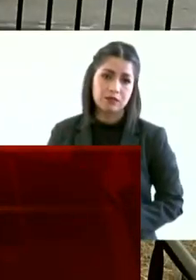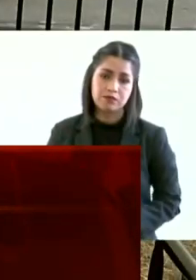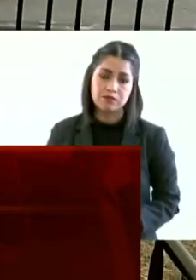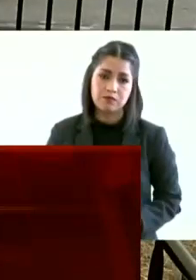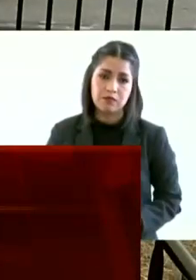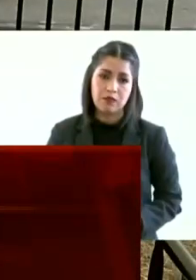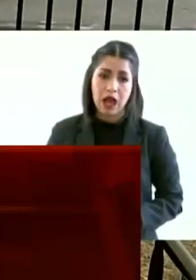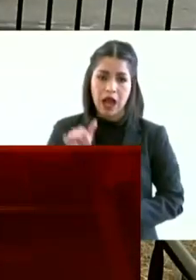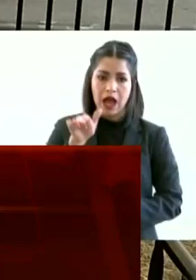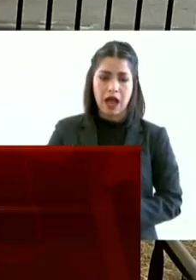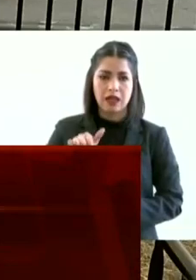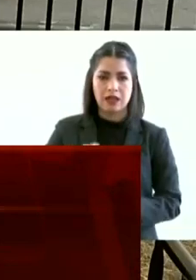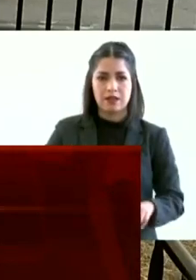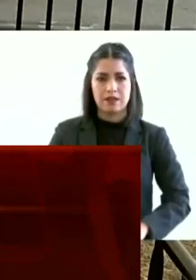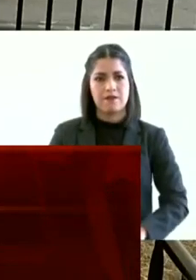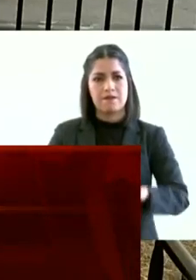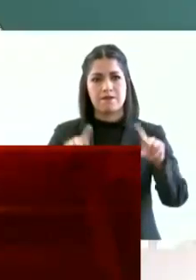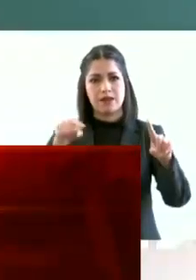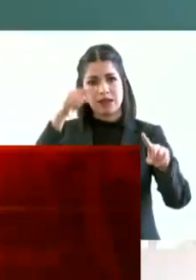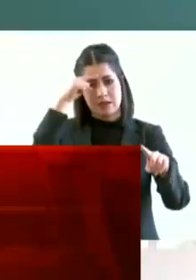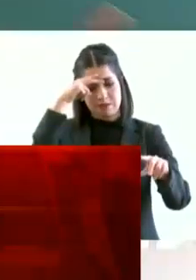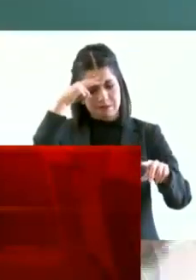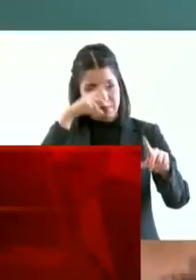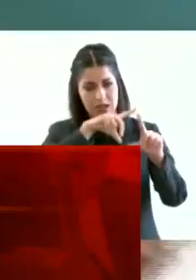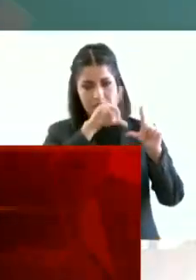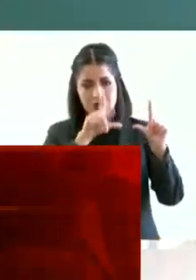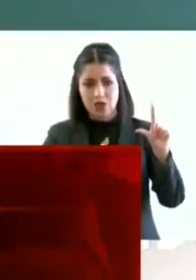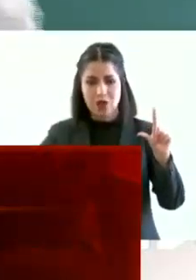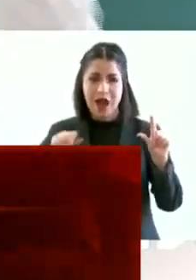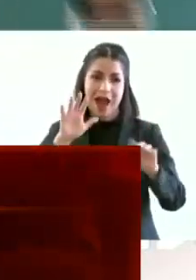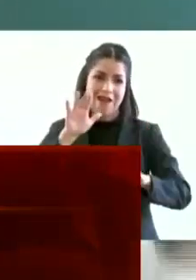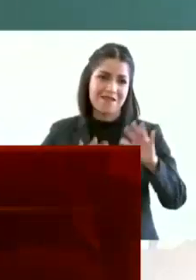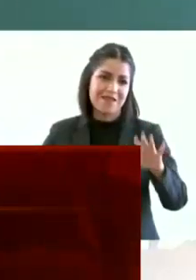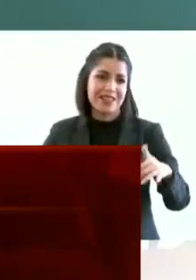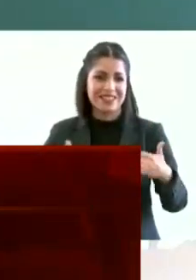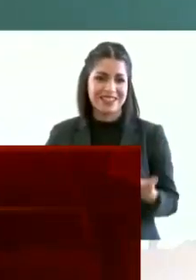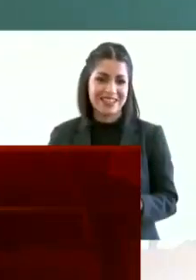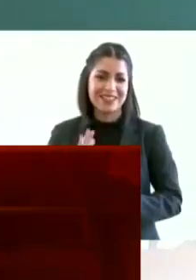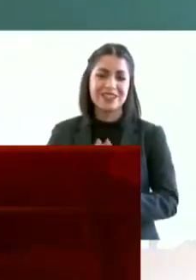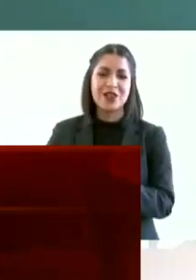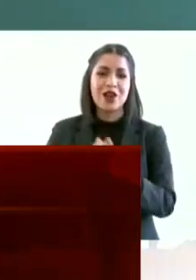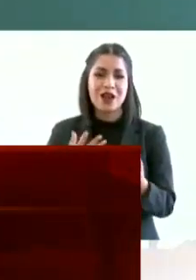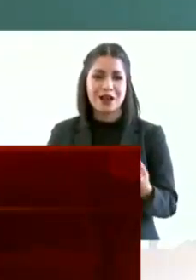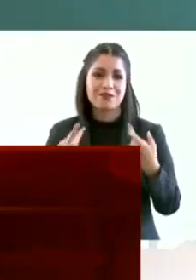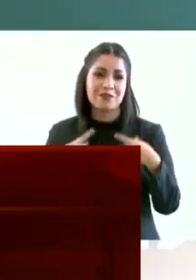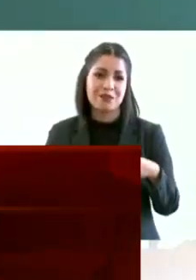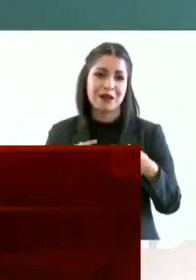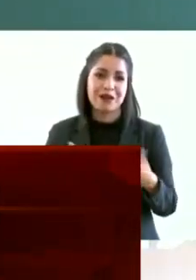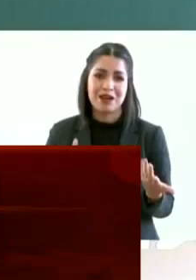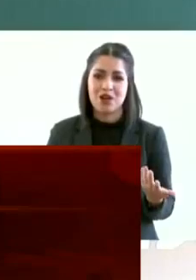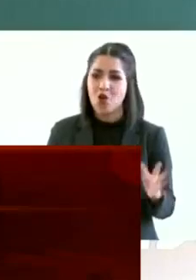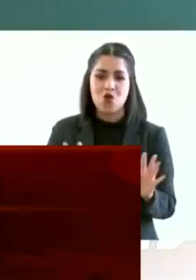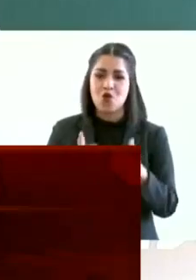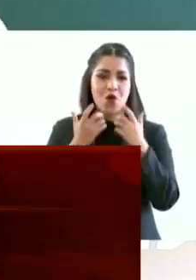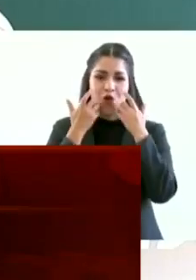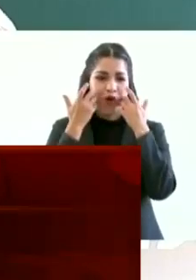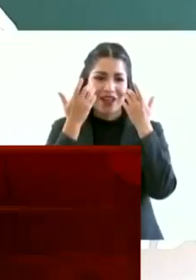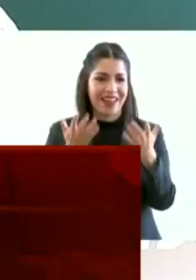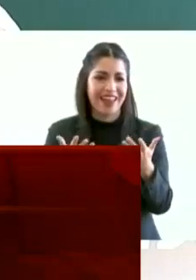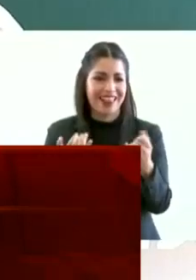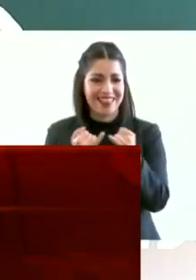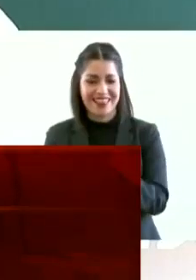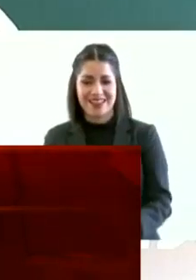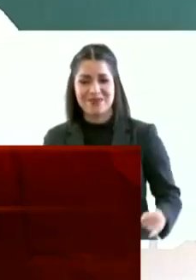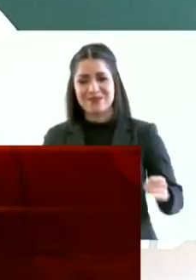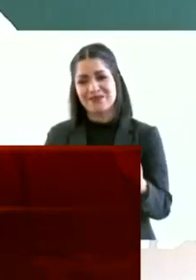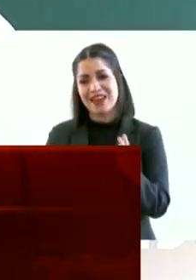Y aquí no es así. Aquí hasta abusan, se quedan hasta más de la cuenta, no se quieren ir.